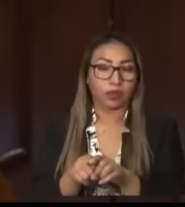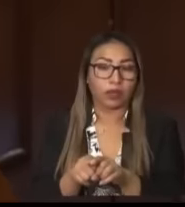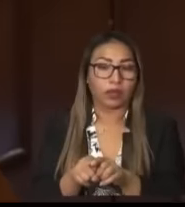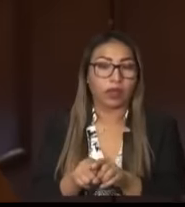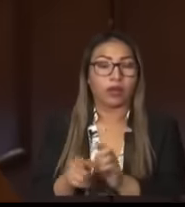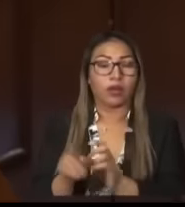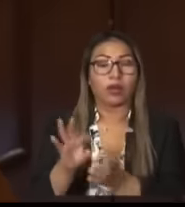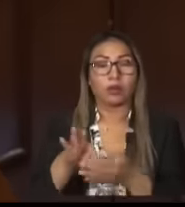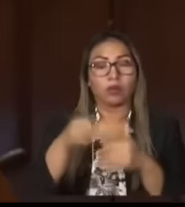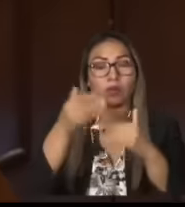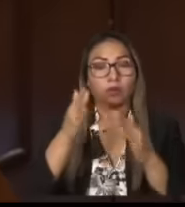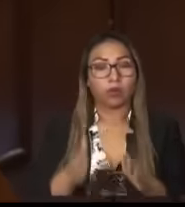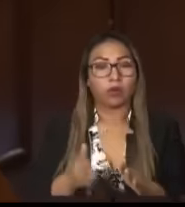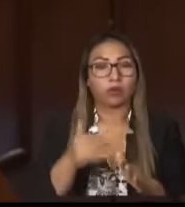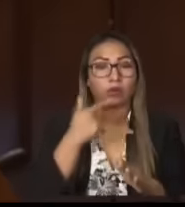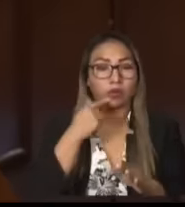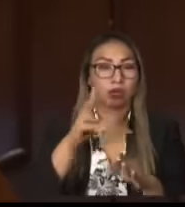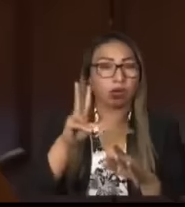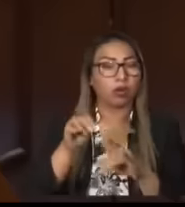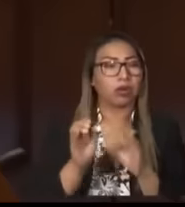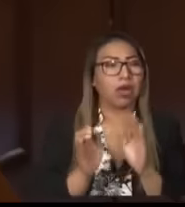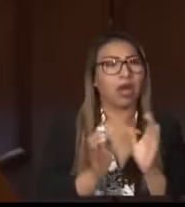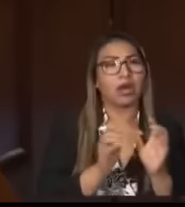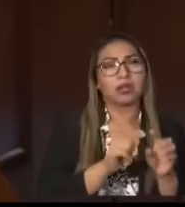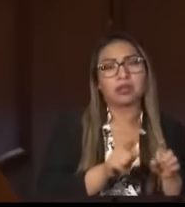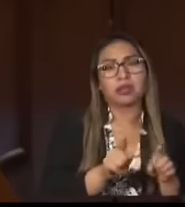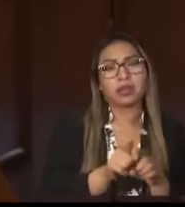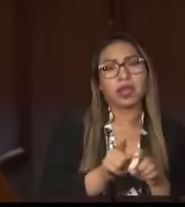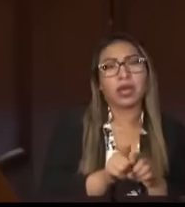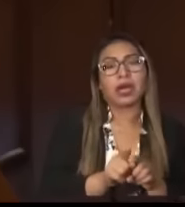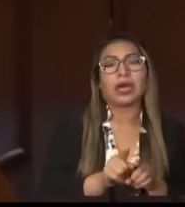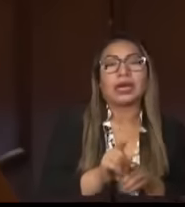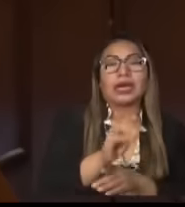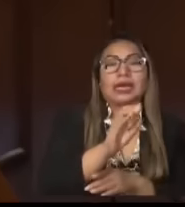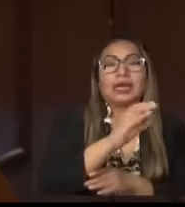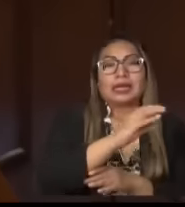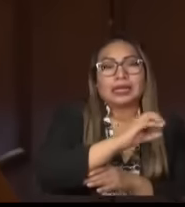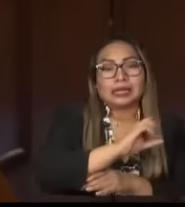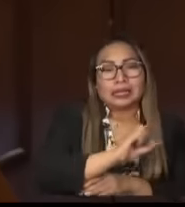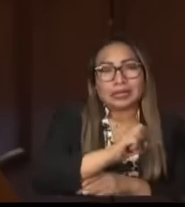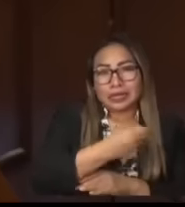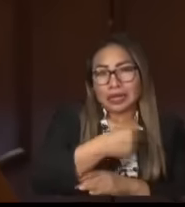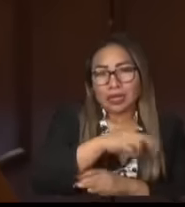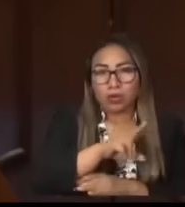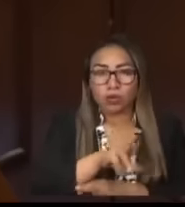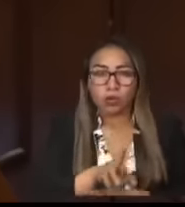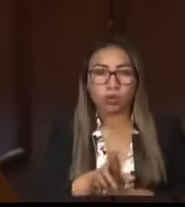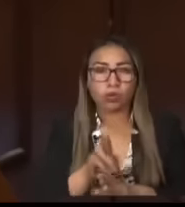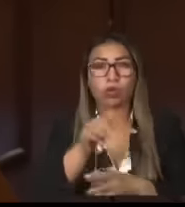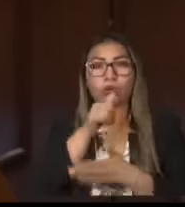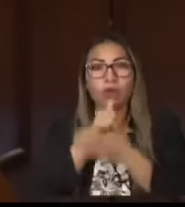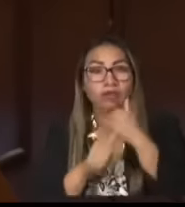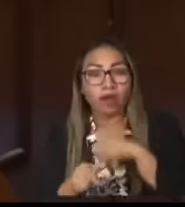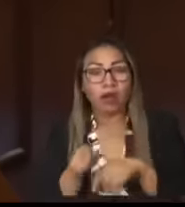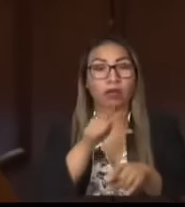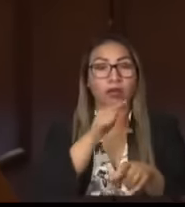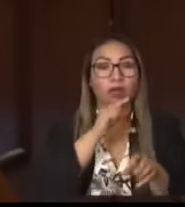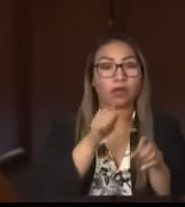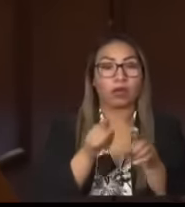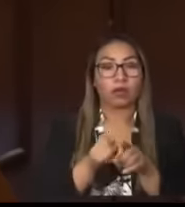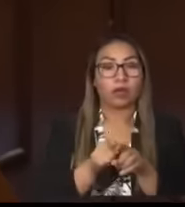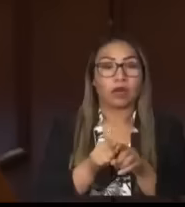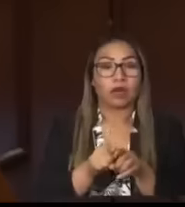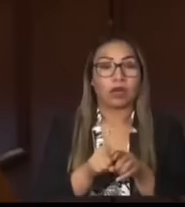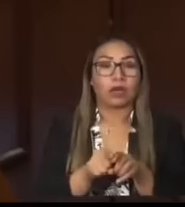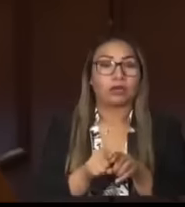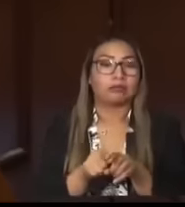con el pueblo y no con la aseguradora, no con los funcionarios que vienen ahí a las instituciones a